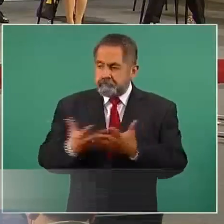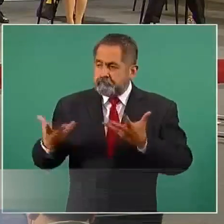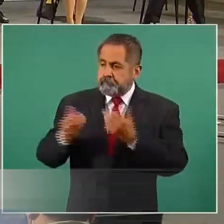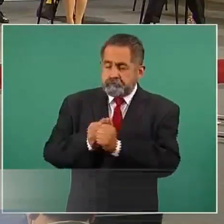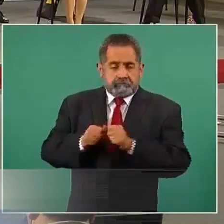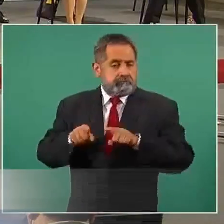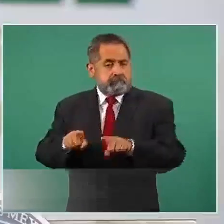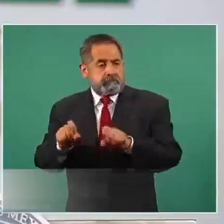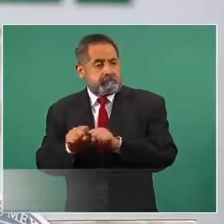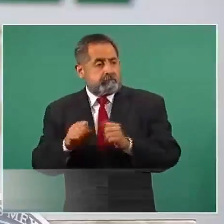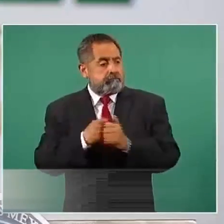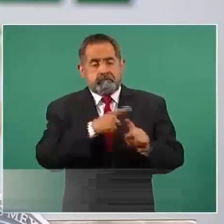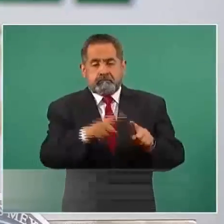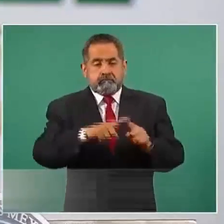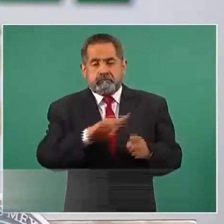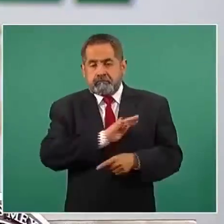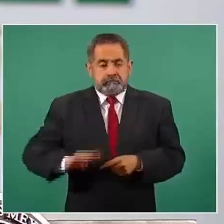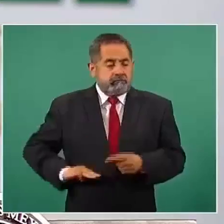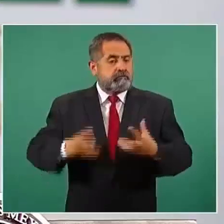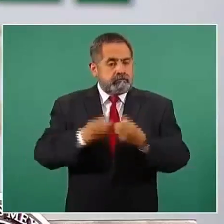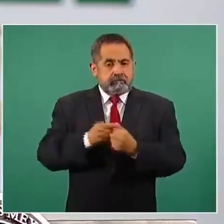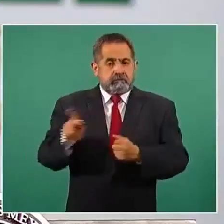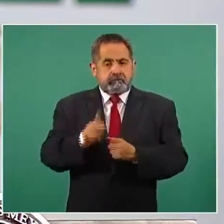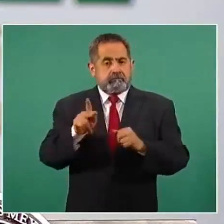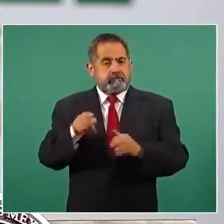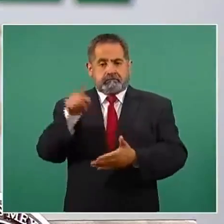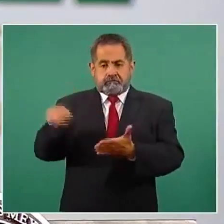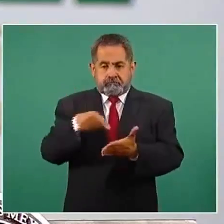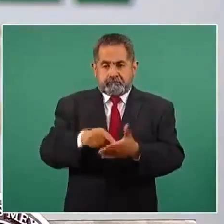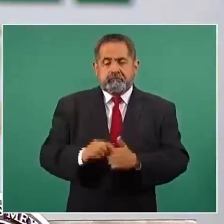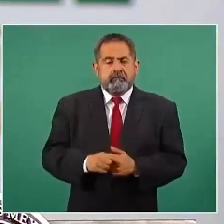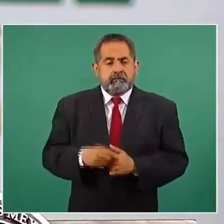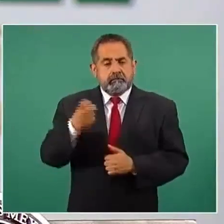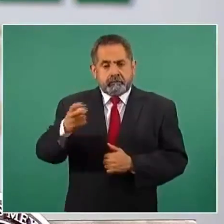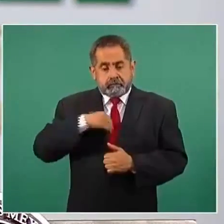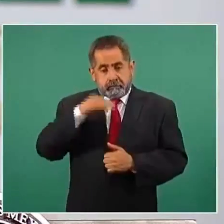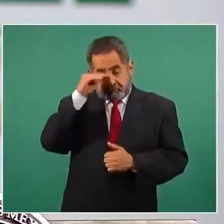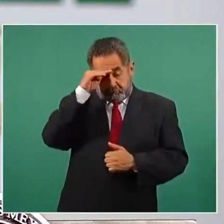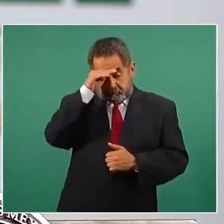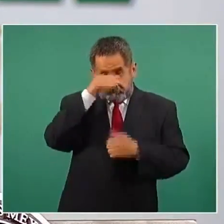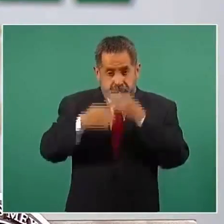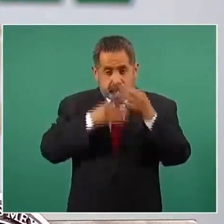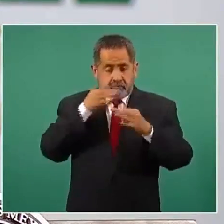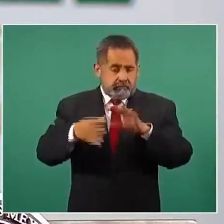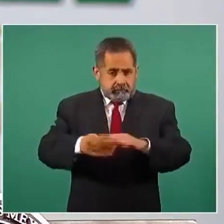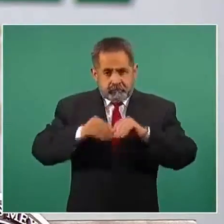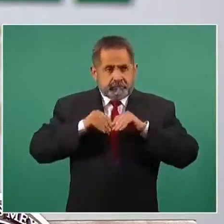paralelo en municipios urbanos y rurales. Con imágenes de Kevin Rodríguez, Luis Más, Notivisión.